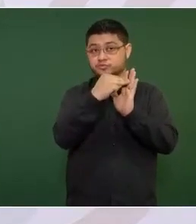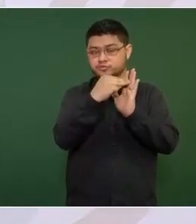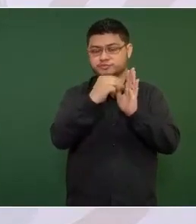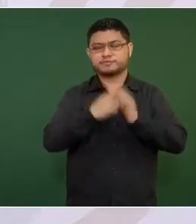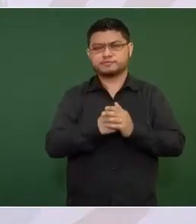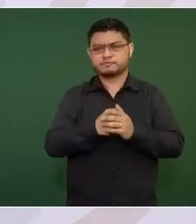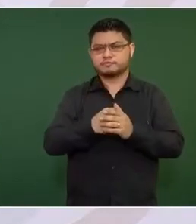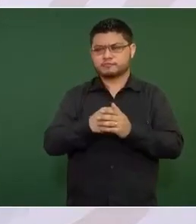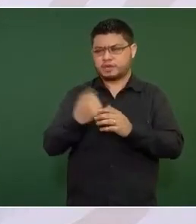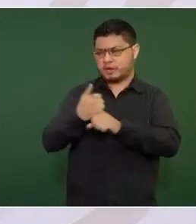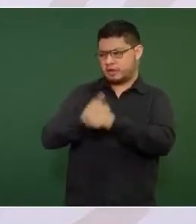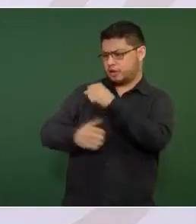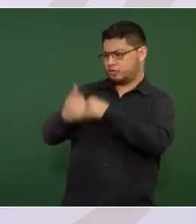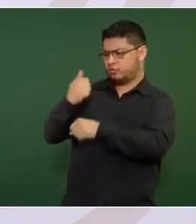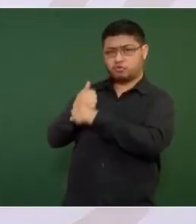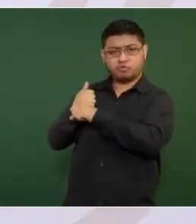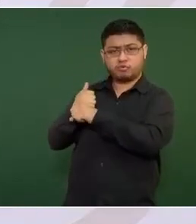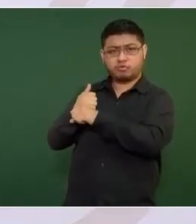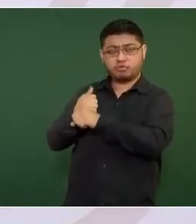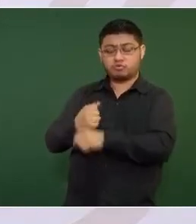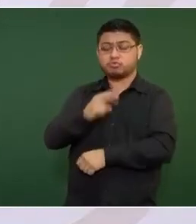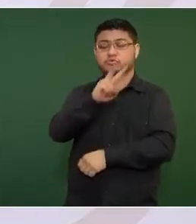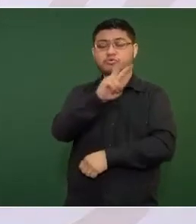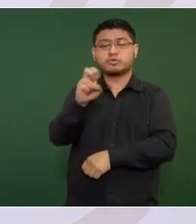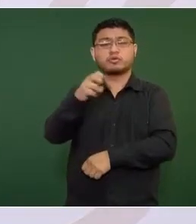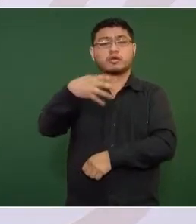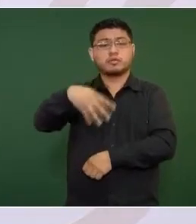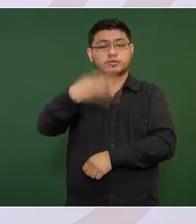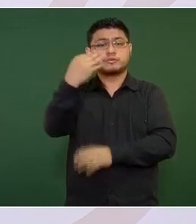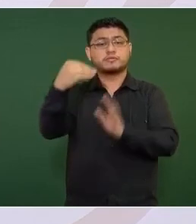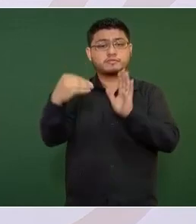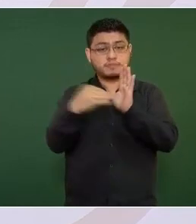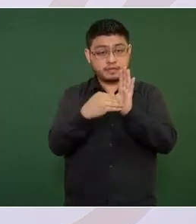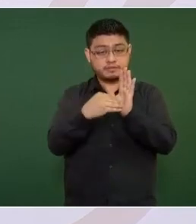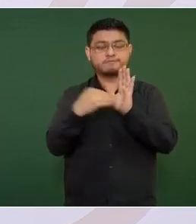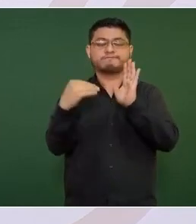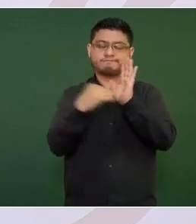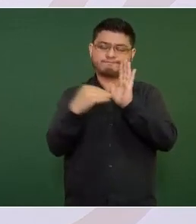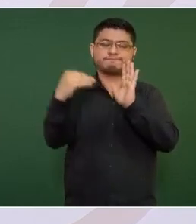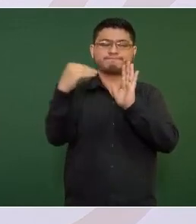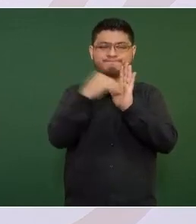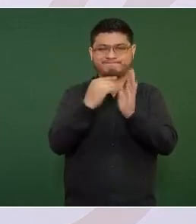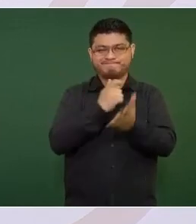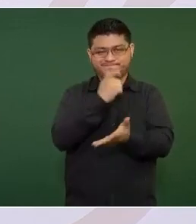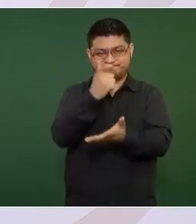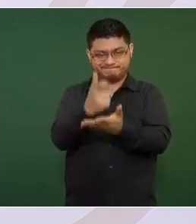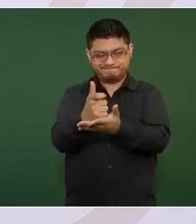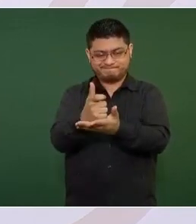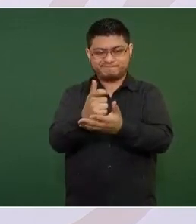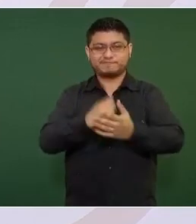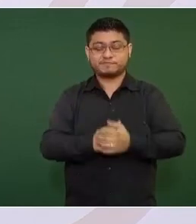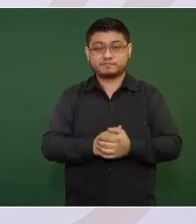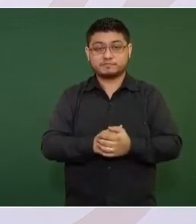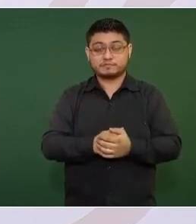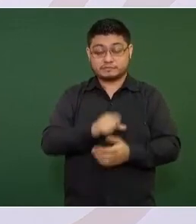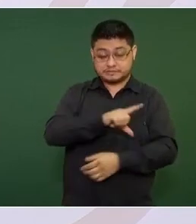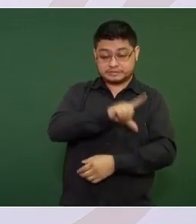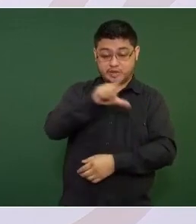pasado de 214 mil millones de pesos. Luego de la